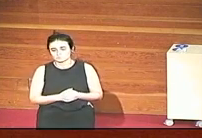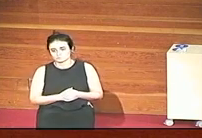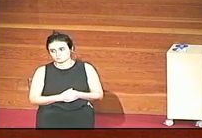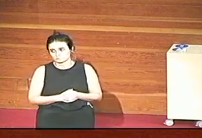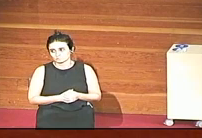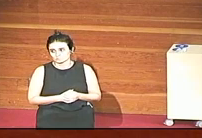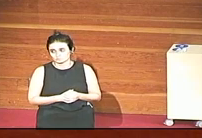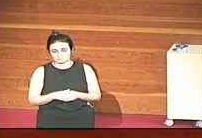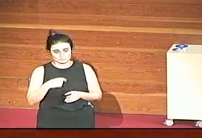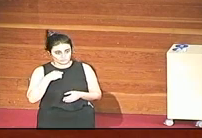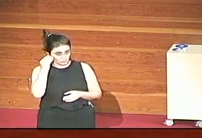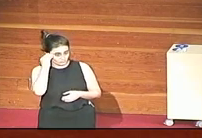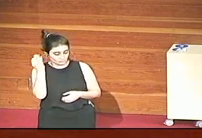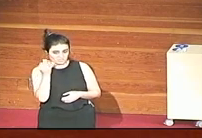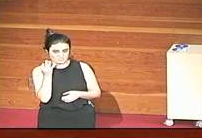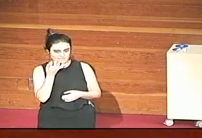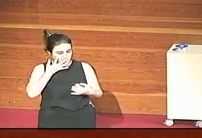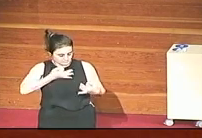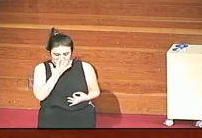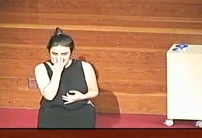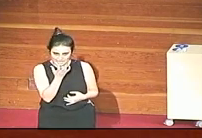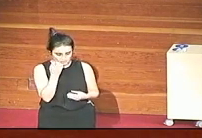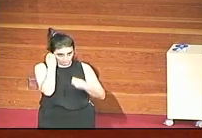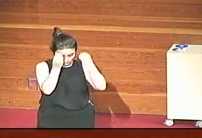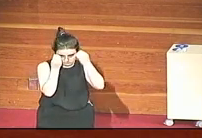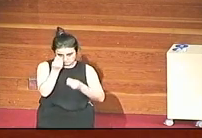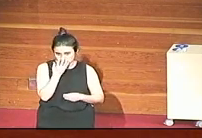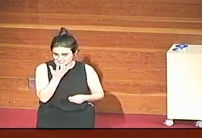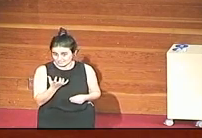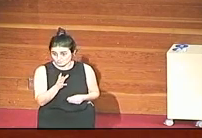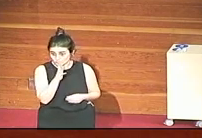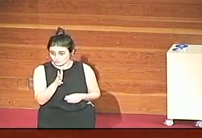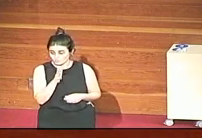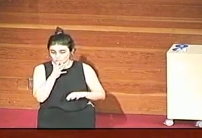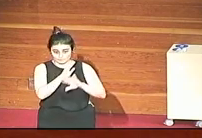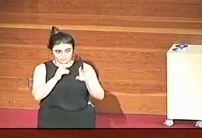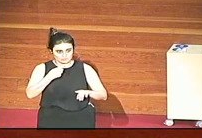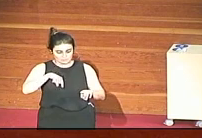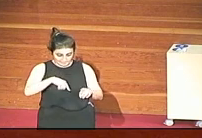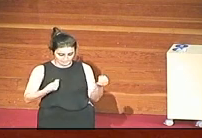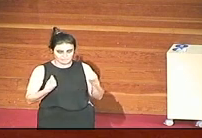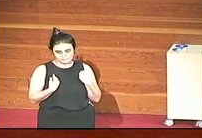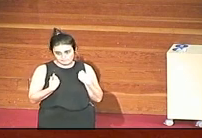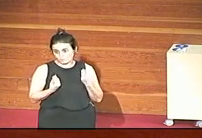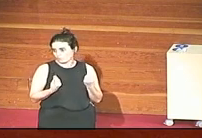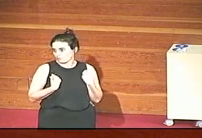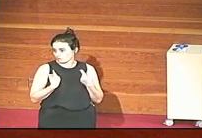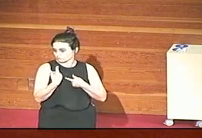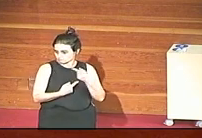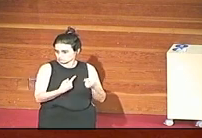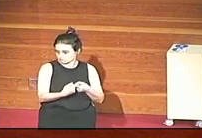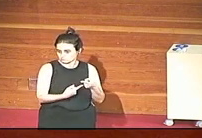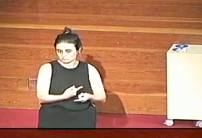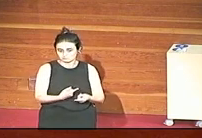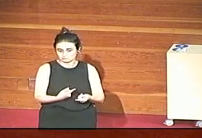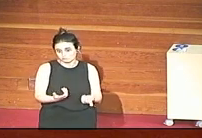fundamental que se lo plantearán de verdad porque al final vivimos aquí hacemos nuestra vida aquí y nos va la salud en